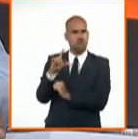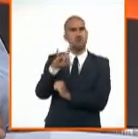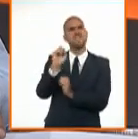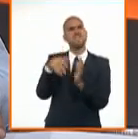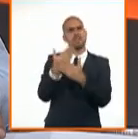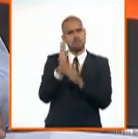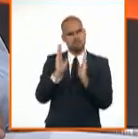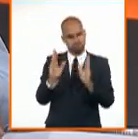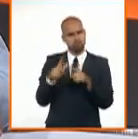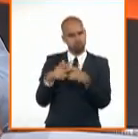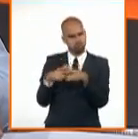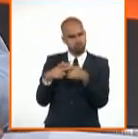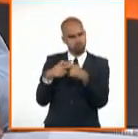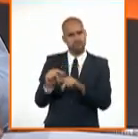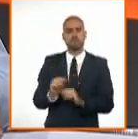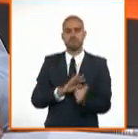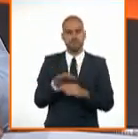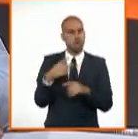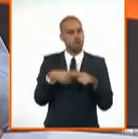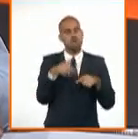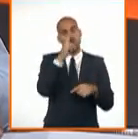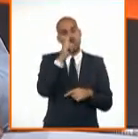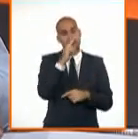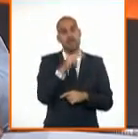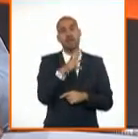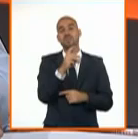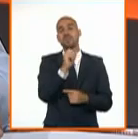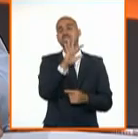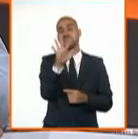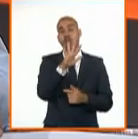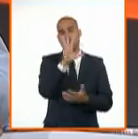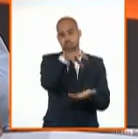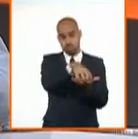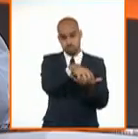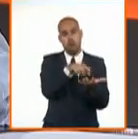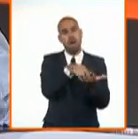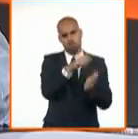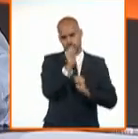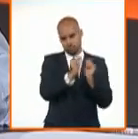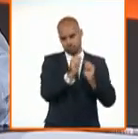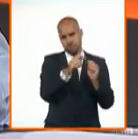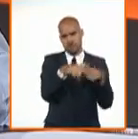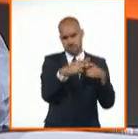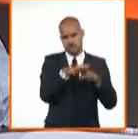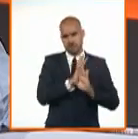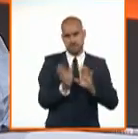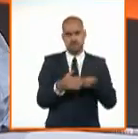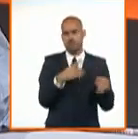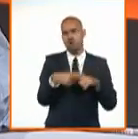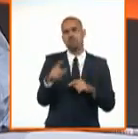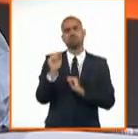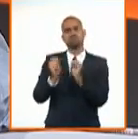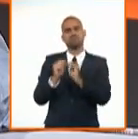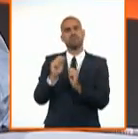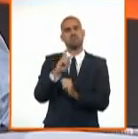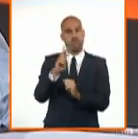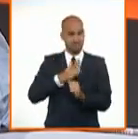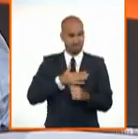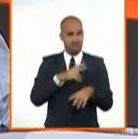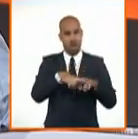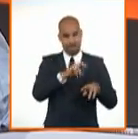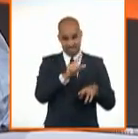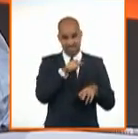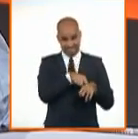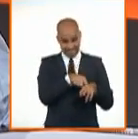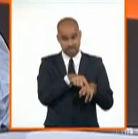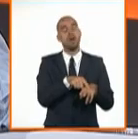5 nuevitas también se realizó el mantenimiento y el bloque de dos defectos que en estos momentos está en curso ese mantenimiento